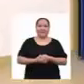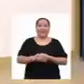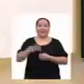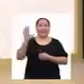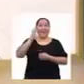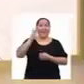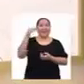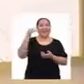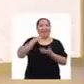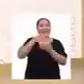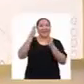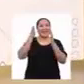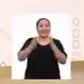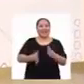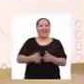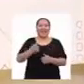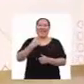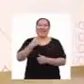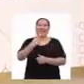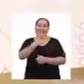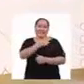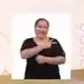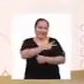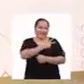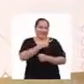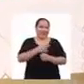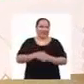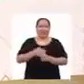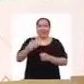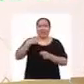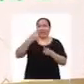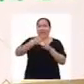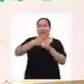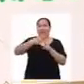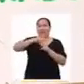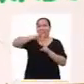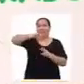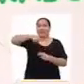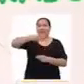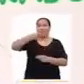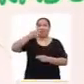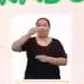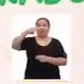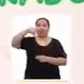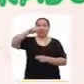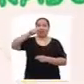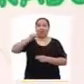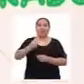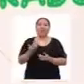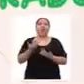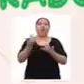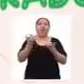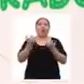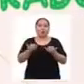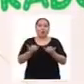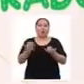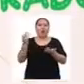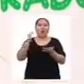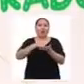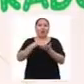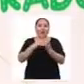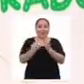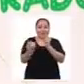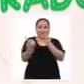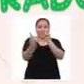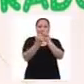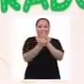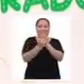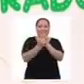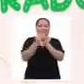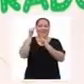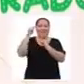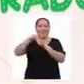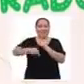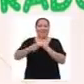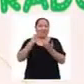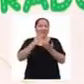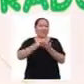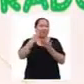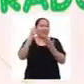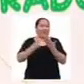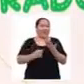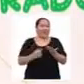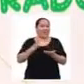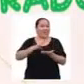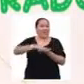Hola estudiantes de tercero de secundaria, soy Jonathan Hernández y hoy nos volvemos a juntar para una siguiente actividad